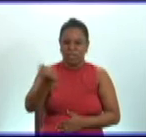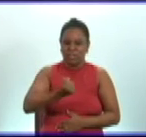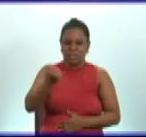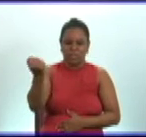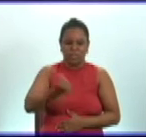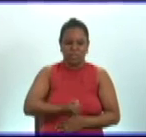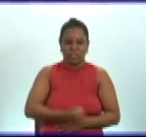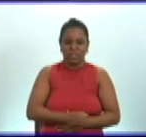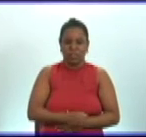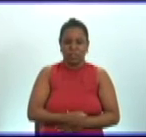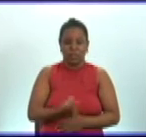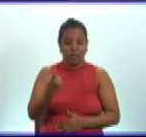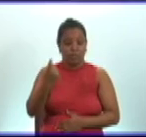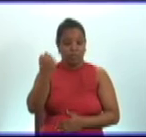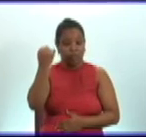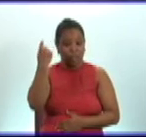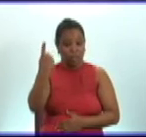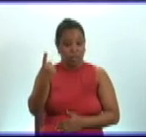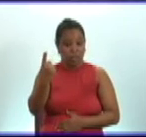Falta 1.